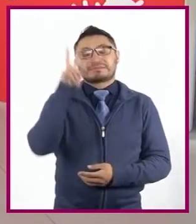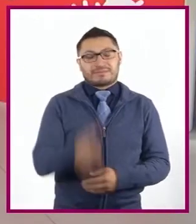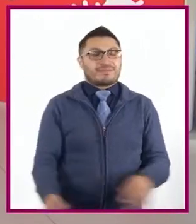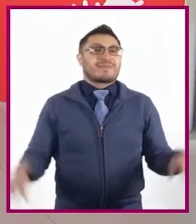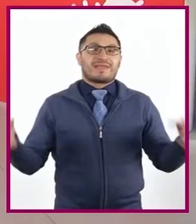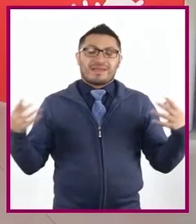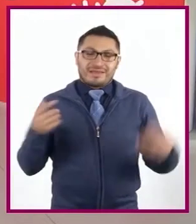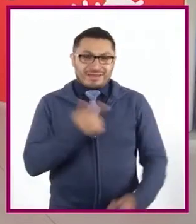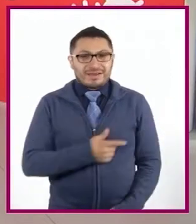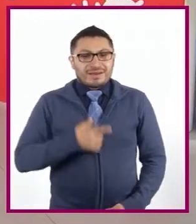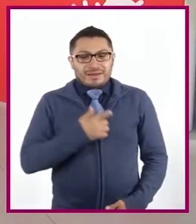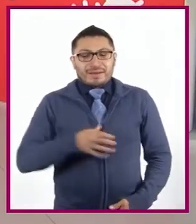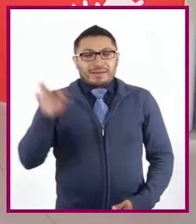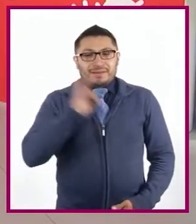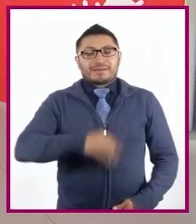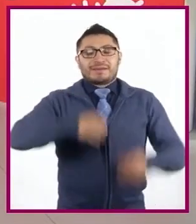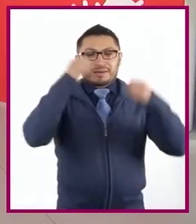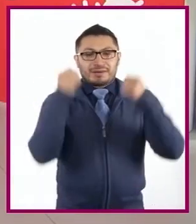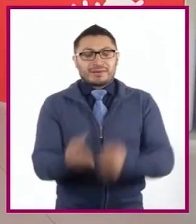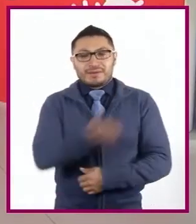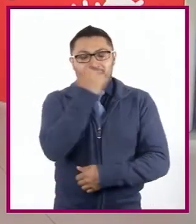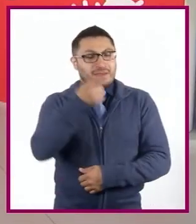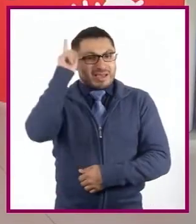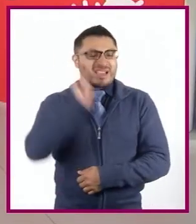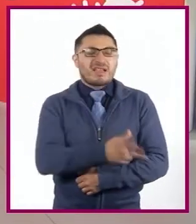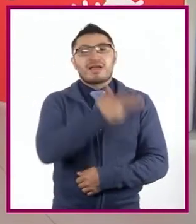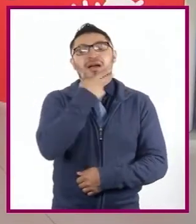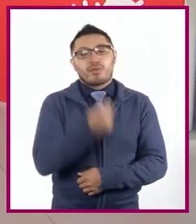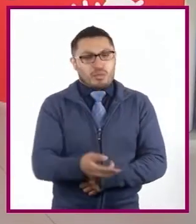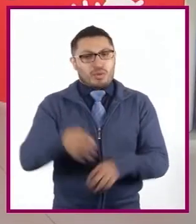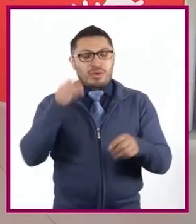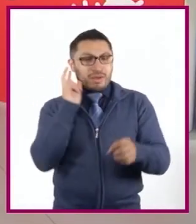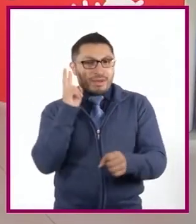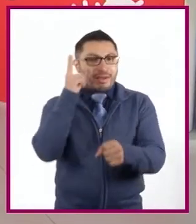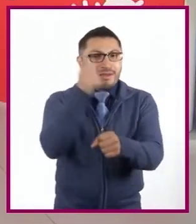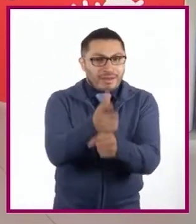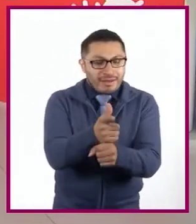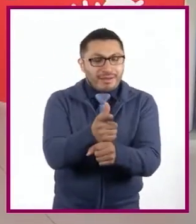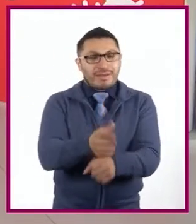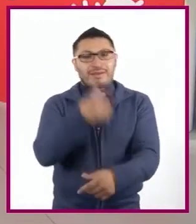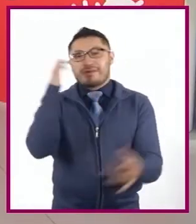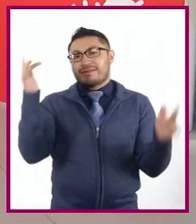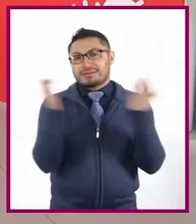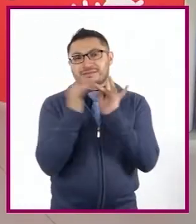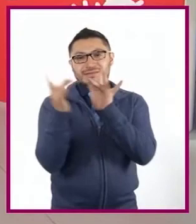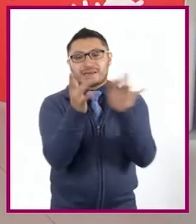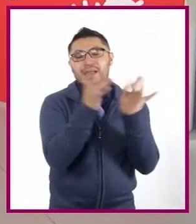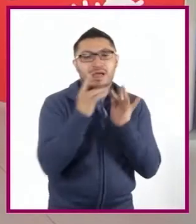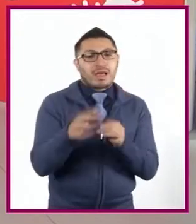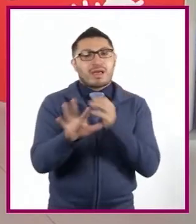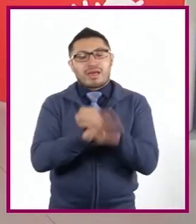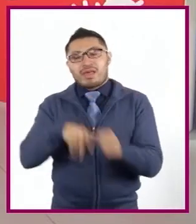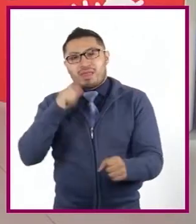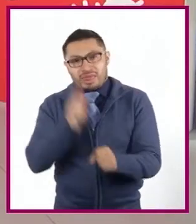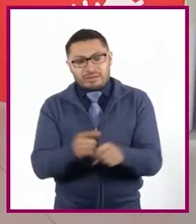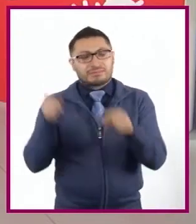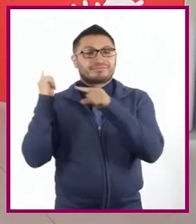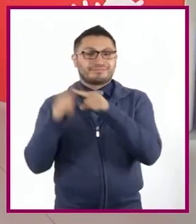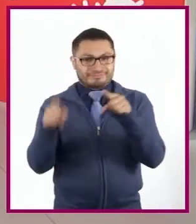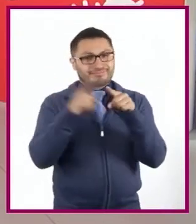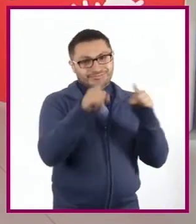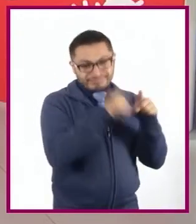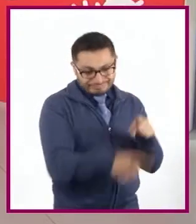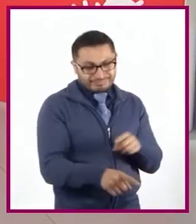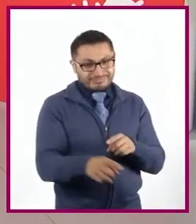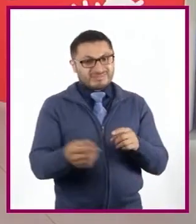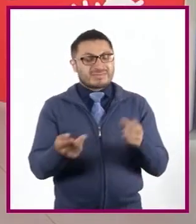nuestras alumnas y alumnos pudieron observar que las interacciones entre los animales son diferentes a